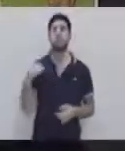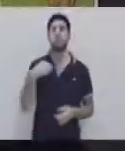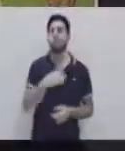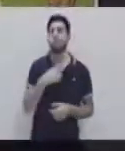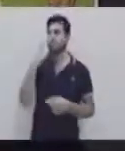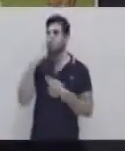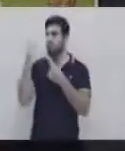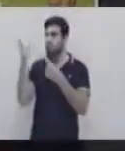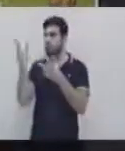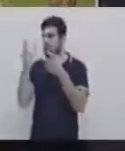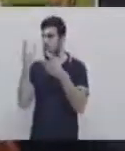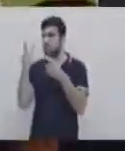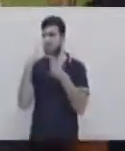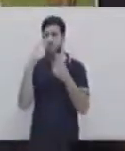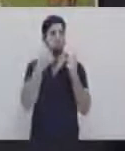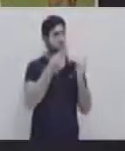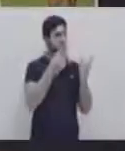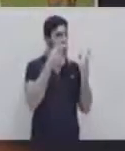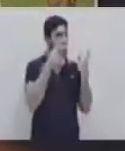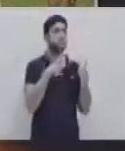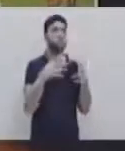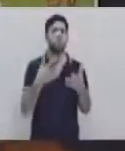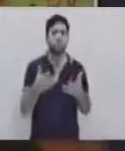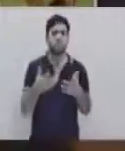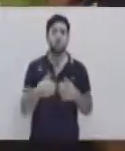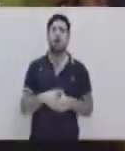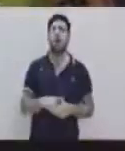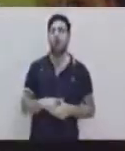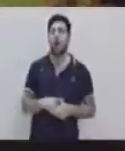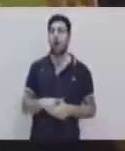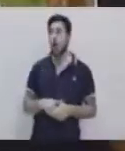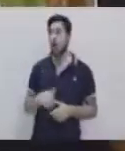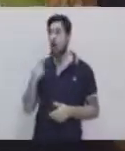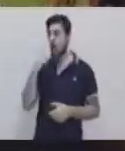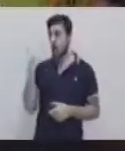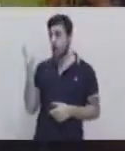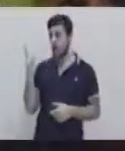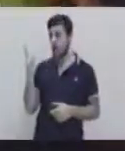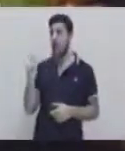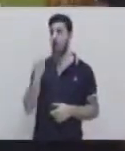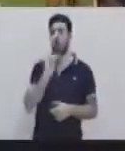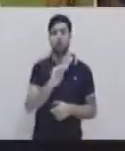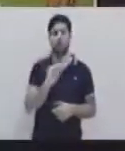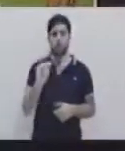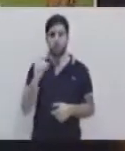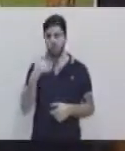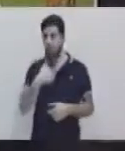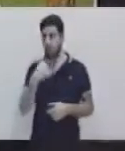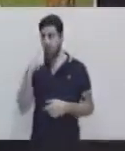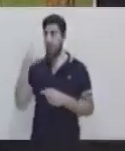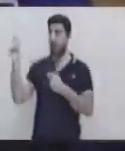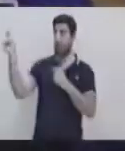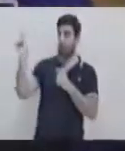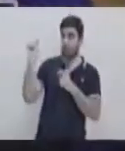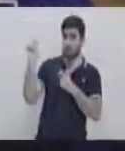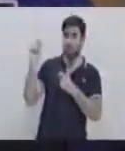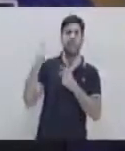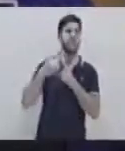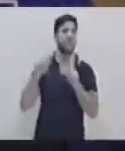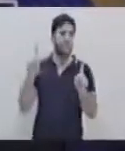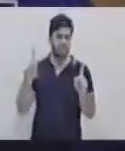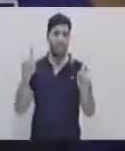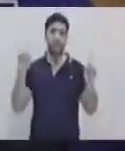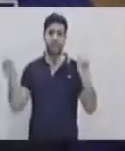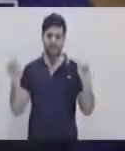Acá podemos observar que la niña tiene un cometa, pero es de diferente forma. También